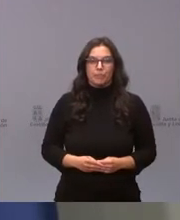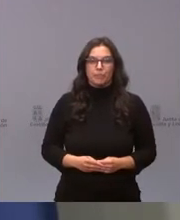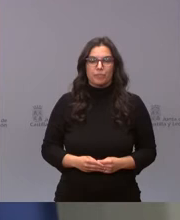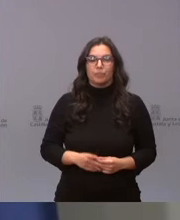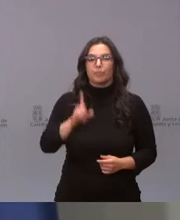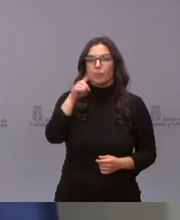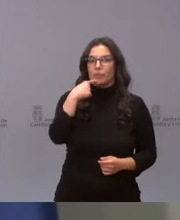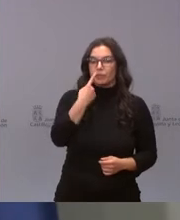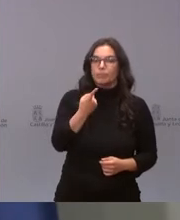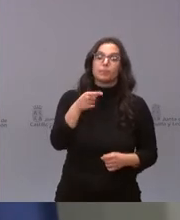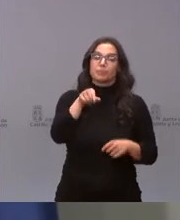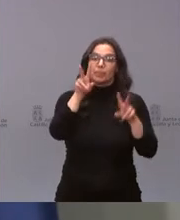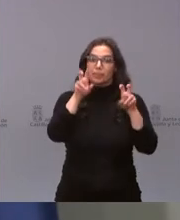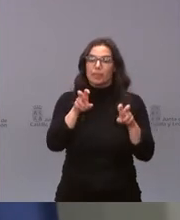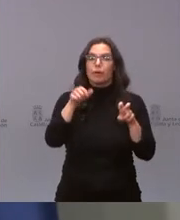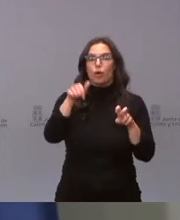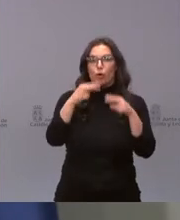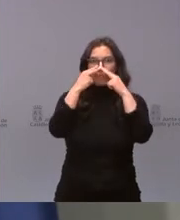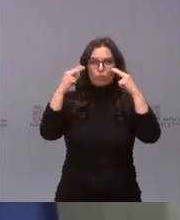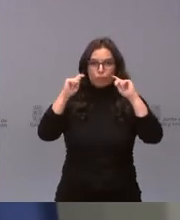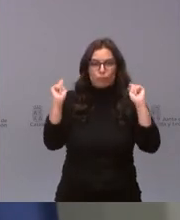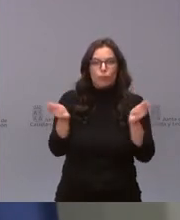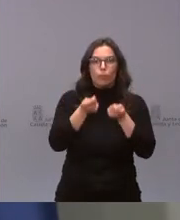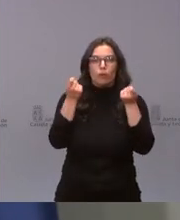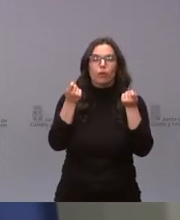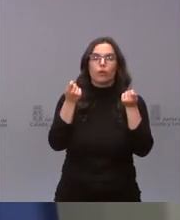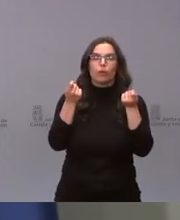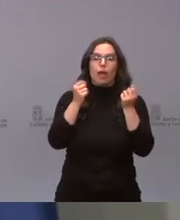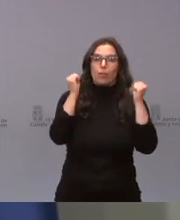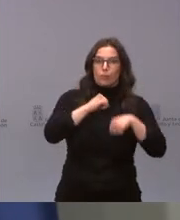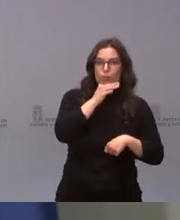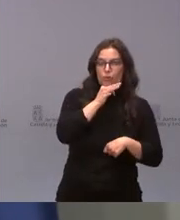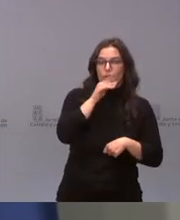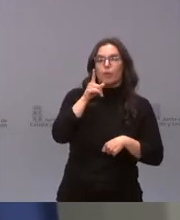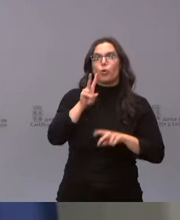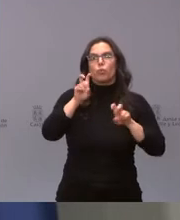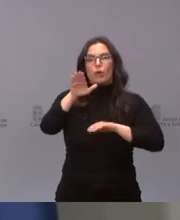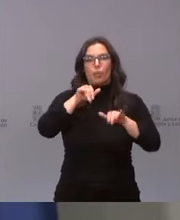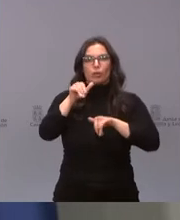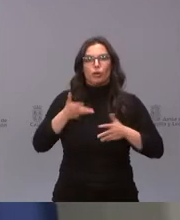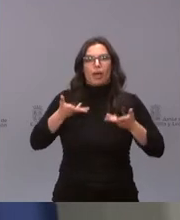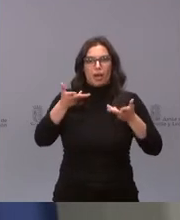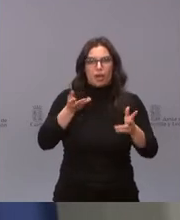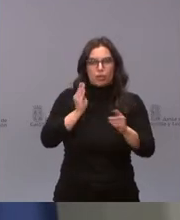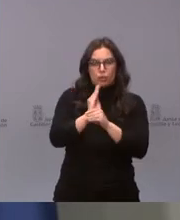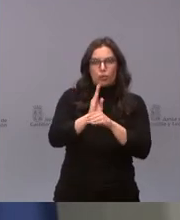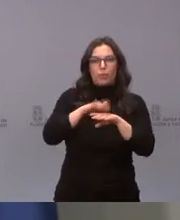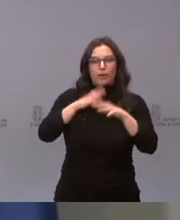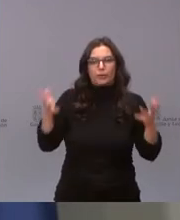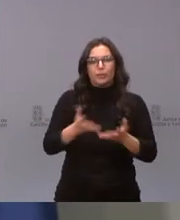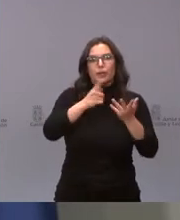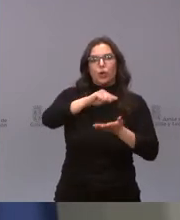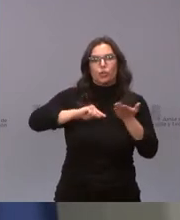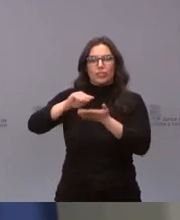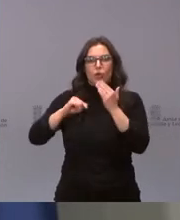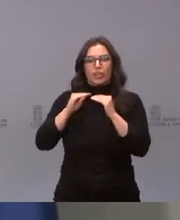Decirles que también a este respecto ya ha salido publicado, no se ha aprobado, pero ya ha salido publicado una nueva convocatoria de ayudas para fomentar la contratación